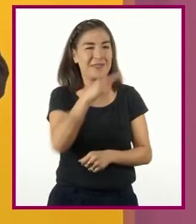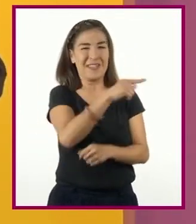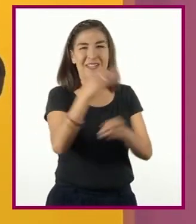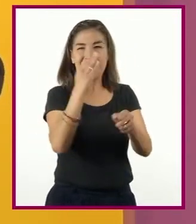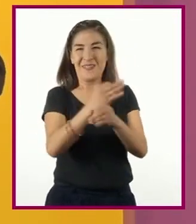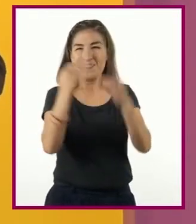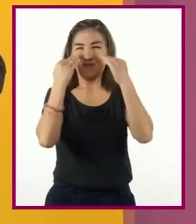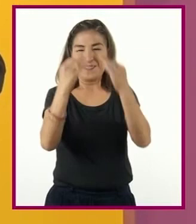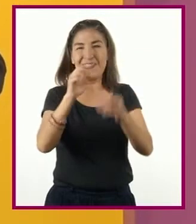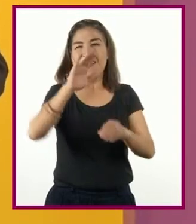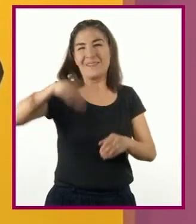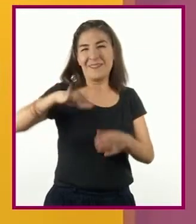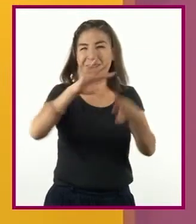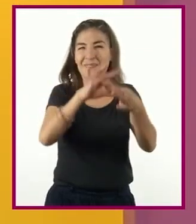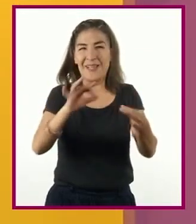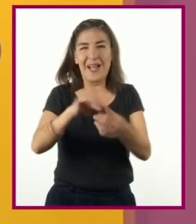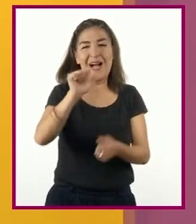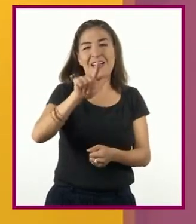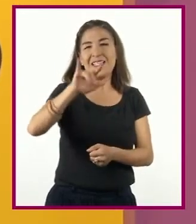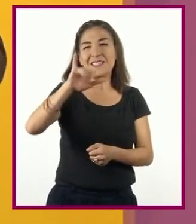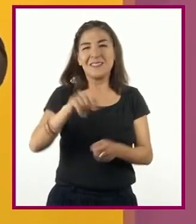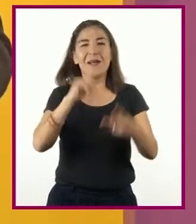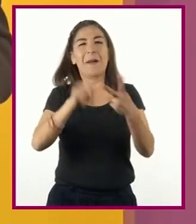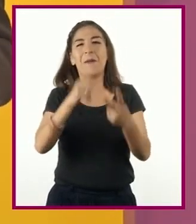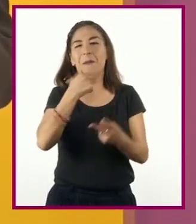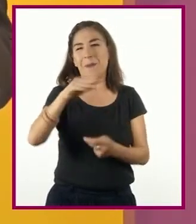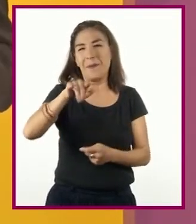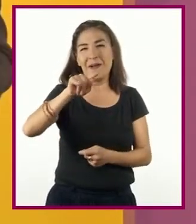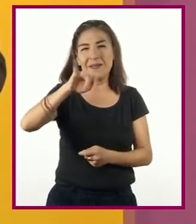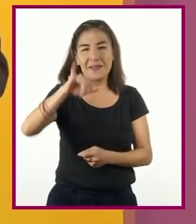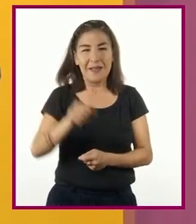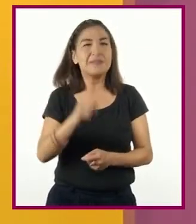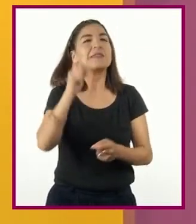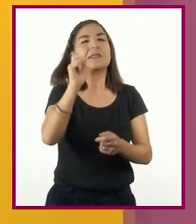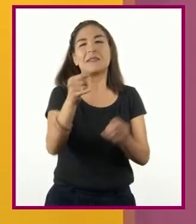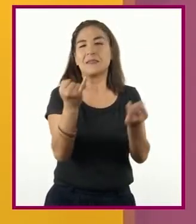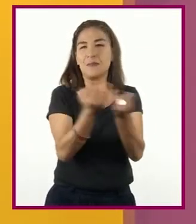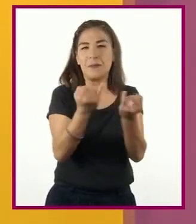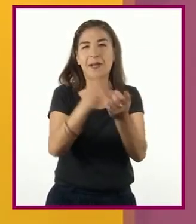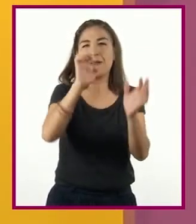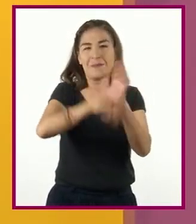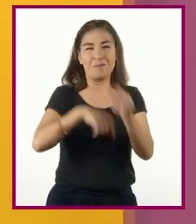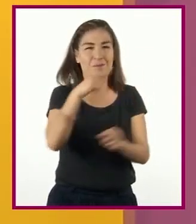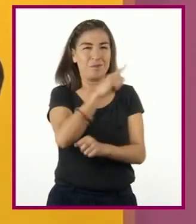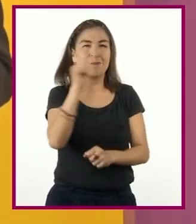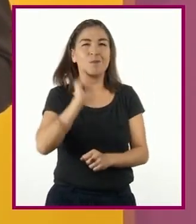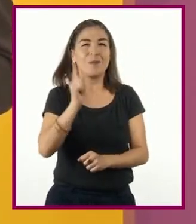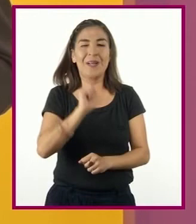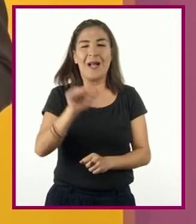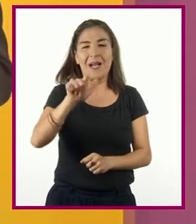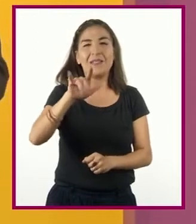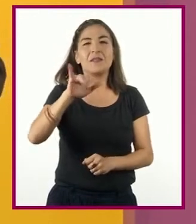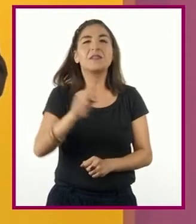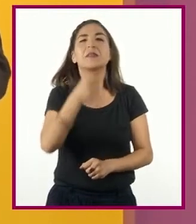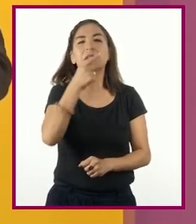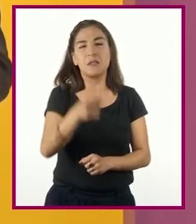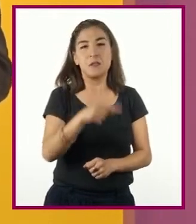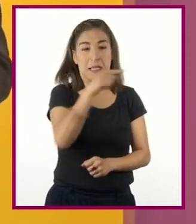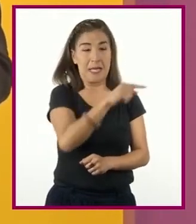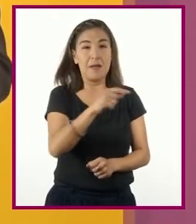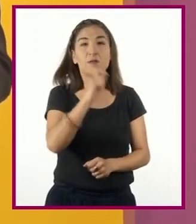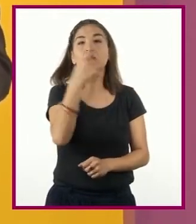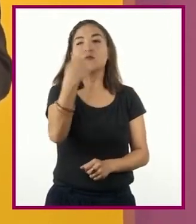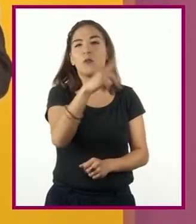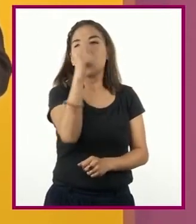compartieron Alicia y Matías, esto es evidente. Por ejemplo, cuando Alicia reconoce que habla la lengua